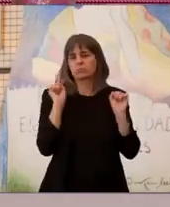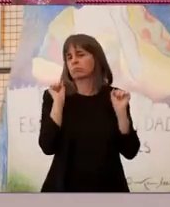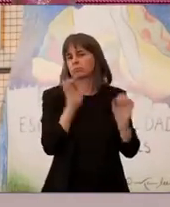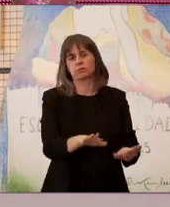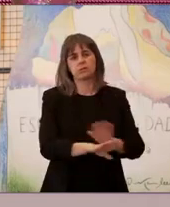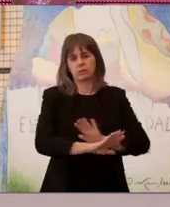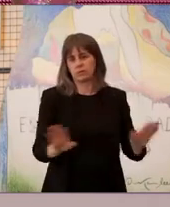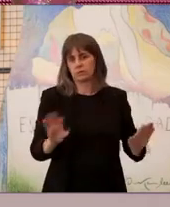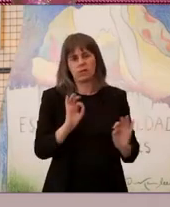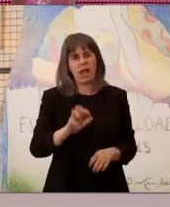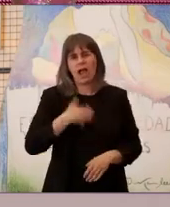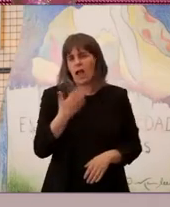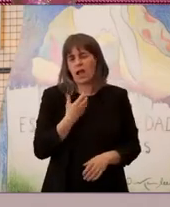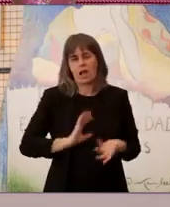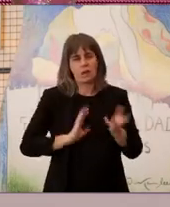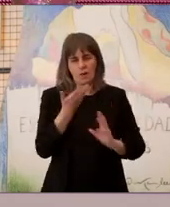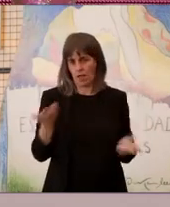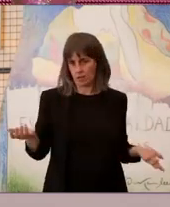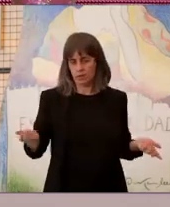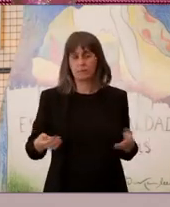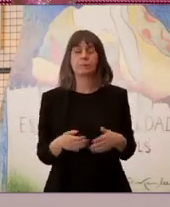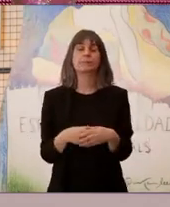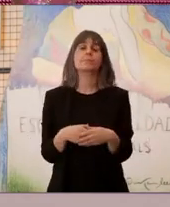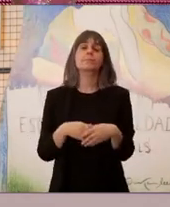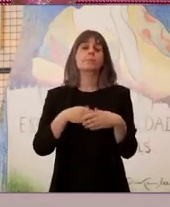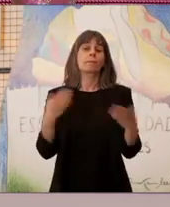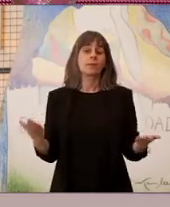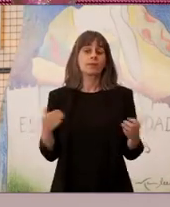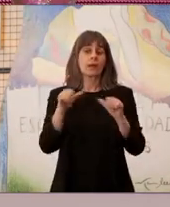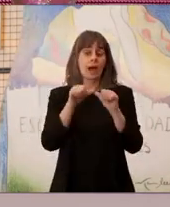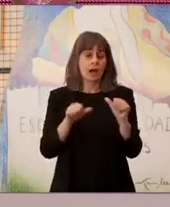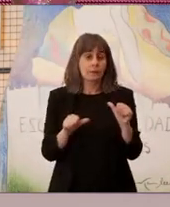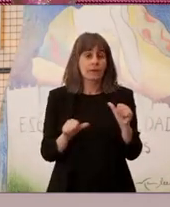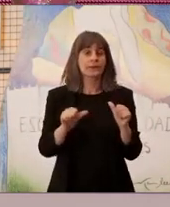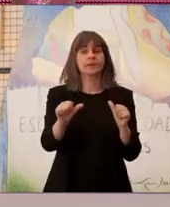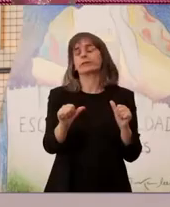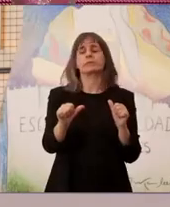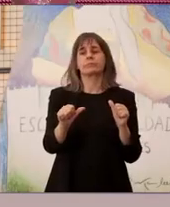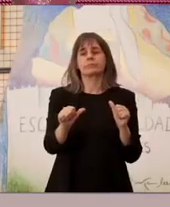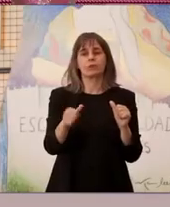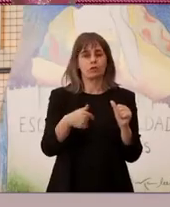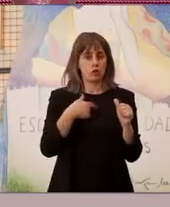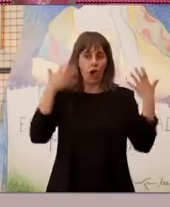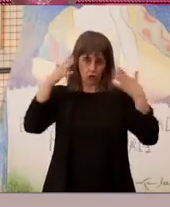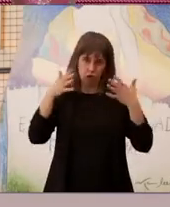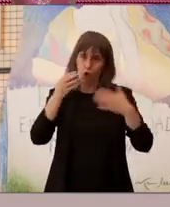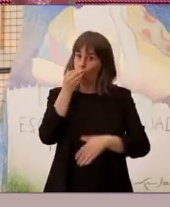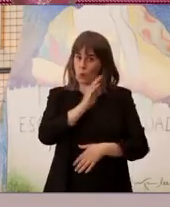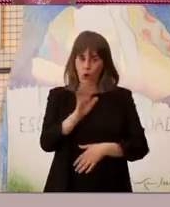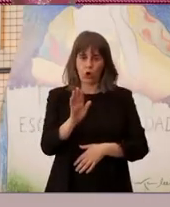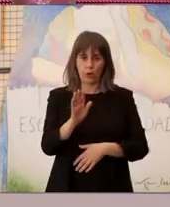Entonces yo siempre de a partir de aquí qué les he dicho siempre Mira es mejor avanzar un metro